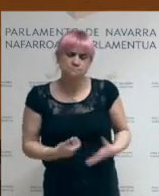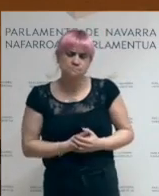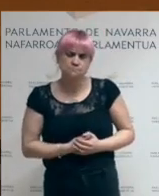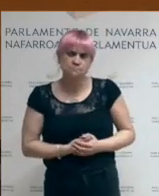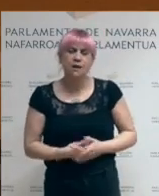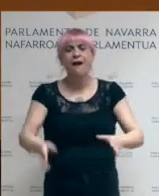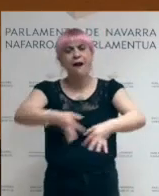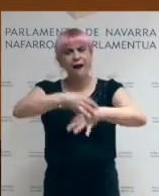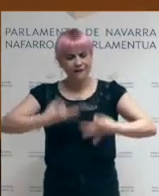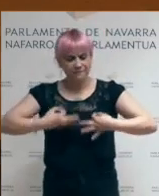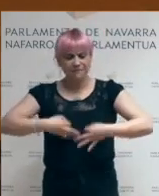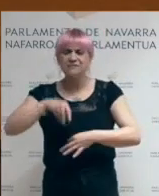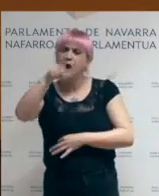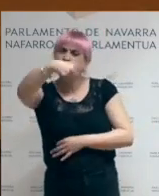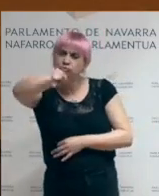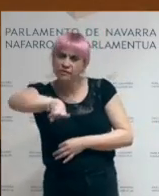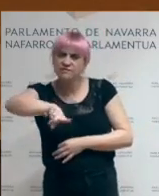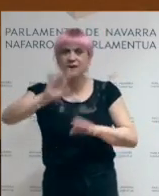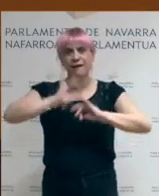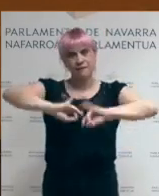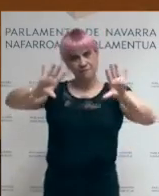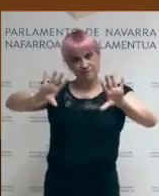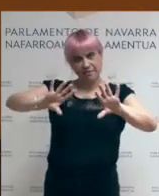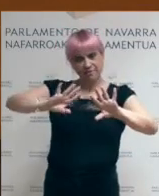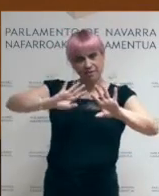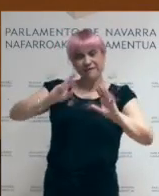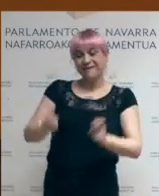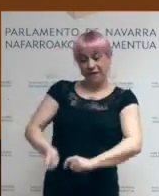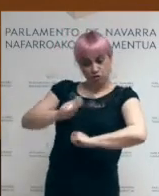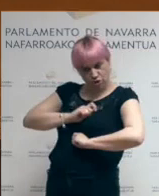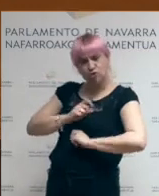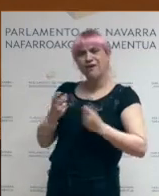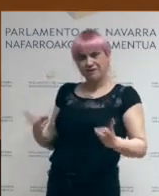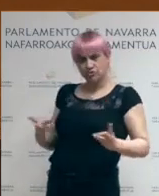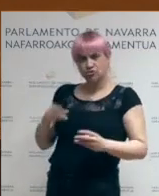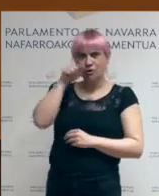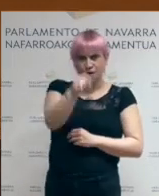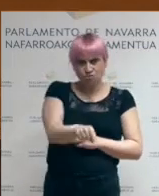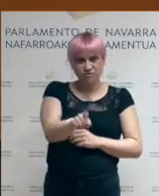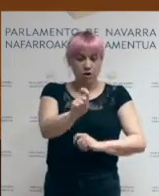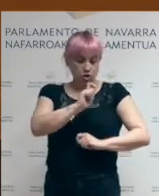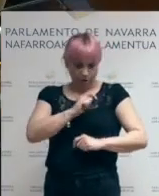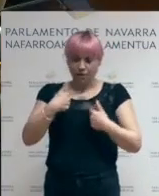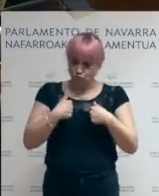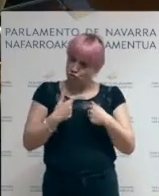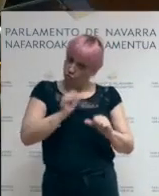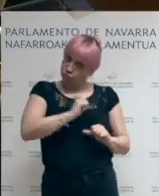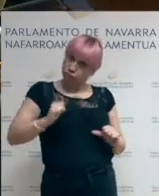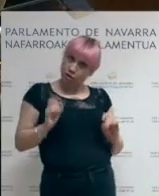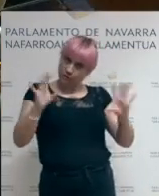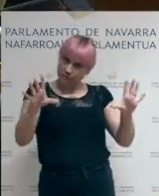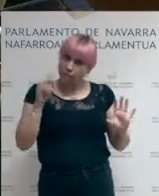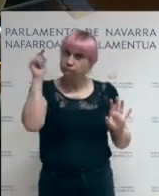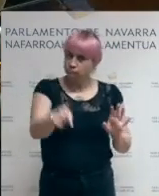es garantizarles a ustedes la libertad que nos niegan a los demás. A ustedes la libertad que nos niegan a los demás. Porque es curioso